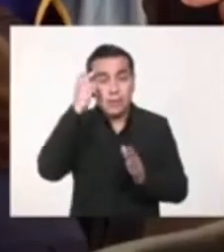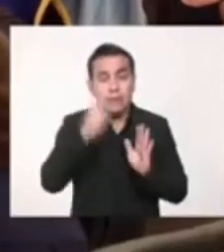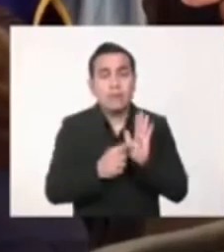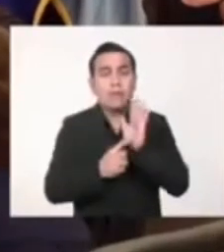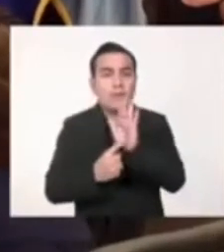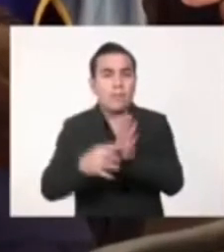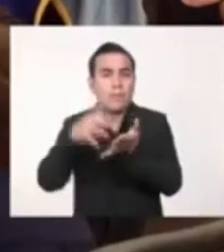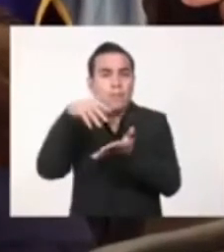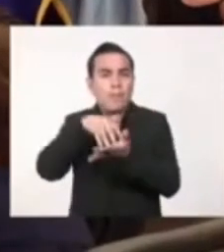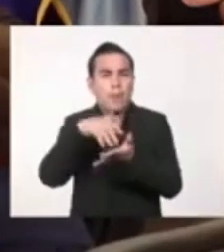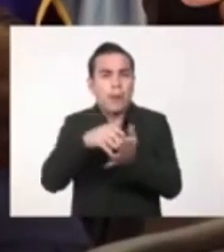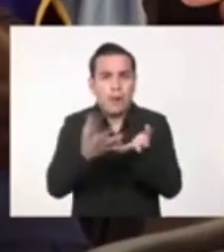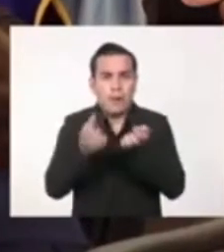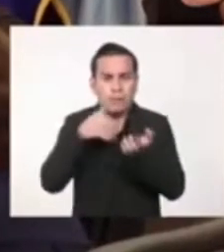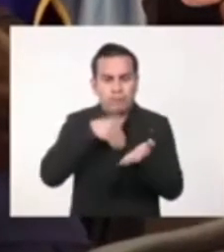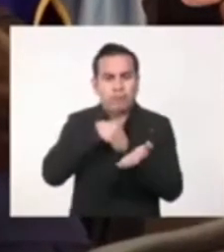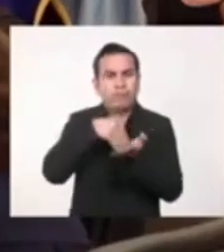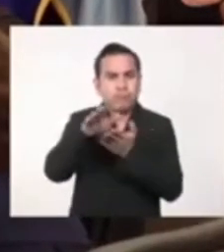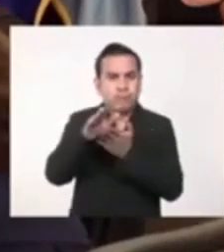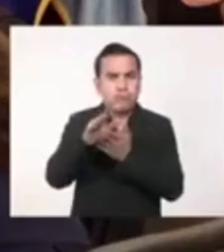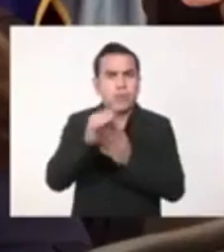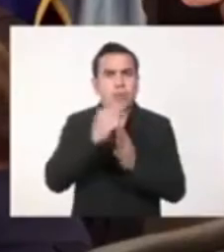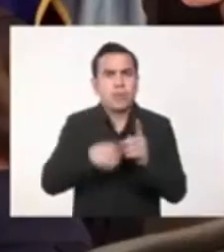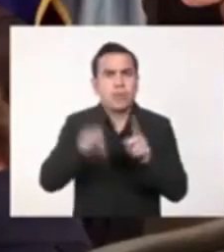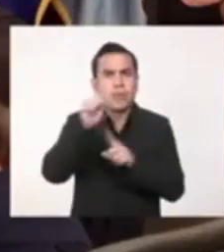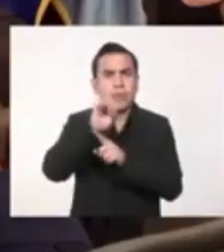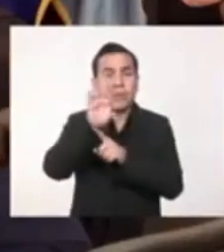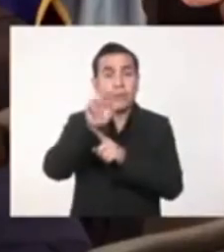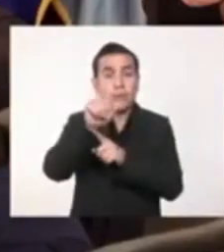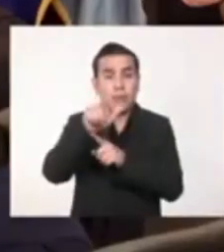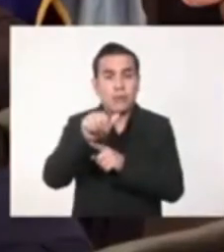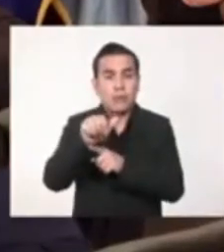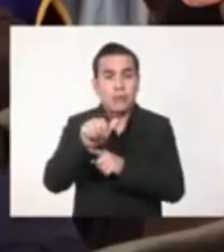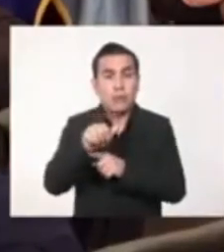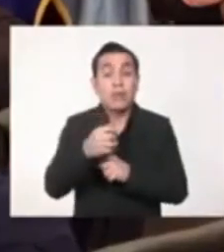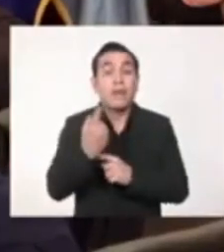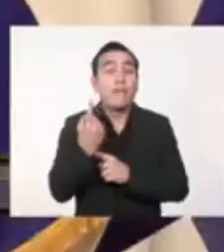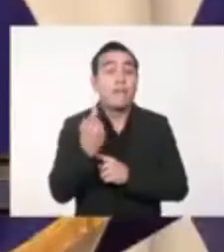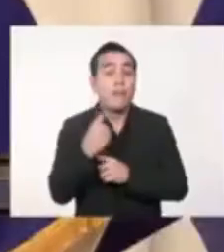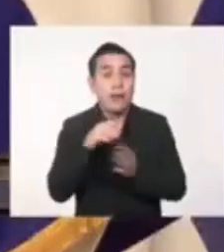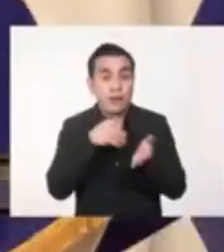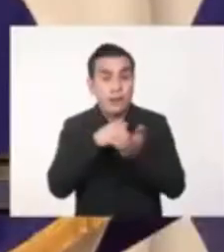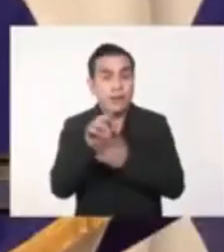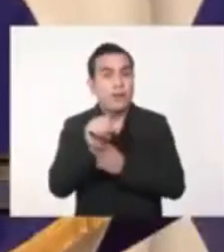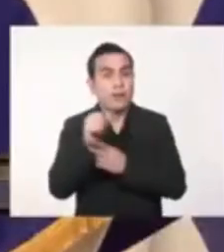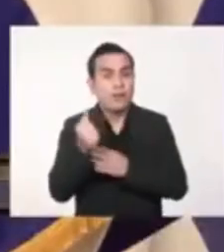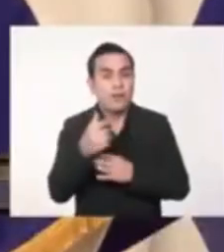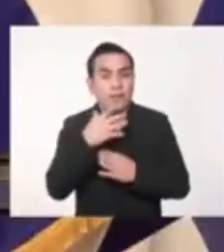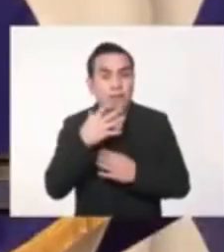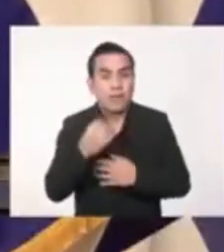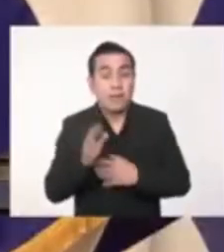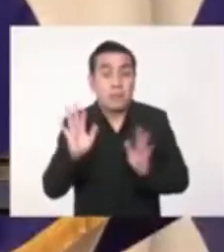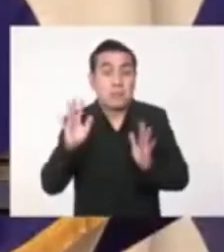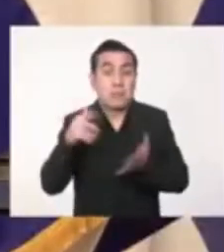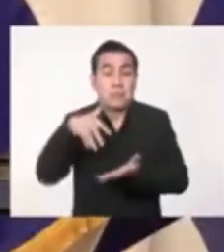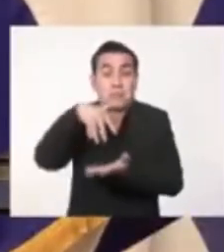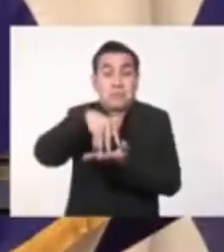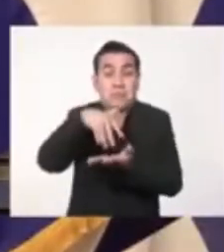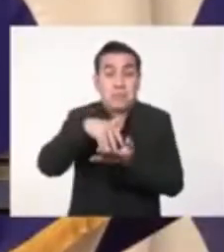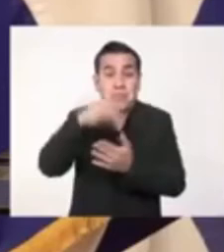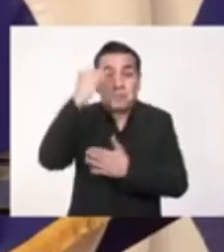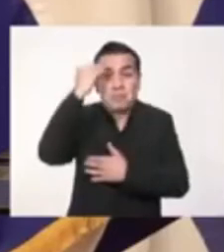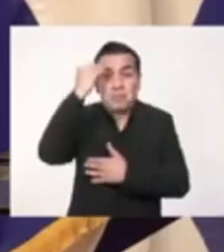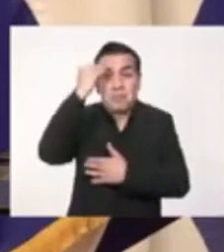de su gestión al pueblo salvadoreño desde que asumió la presidencia en 2019, marcando un hito en los últimos 29 años en